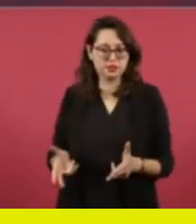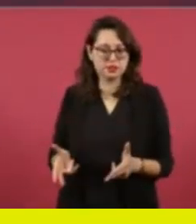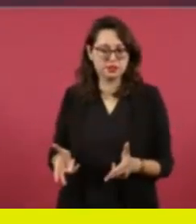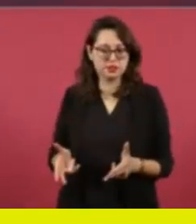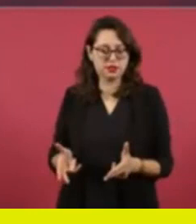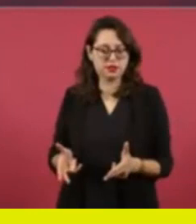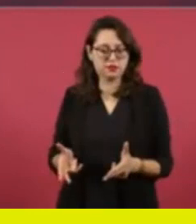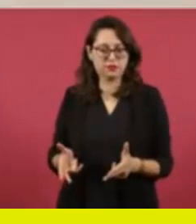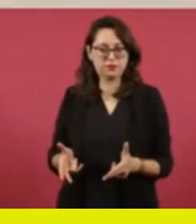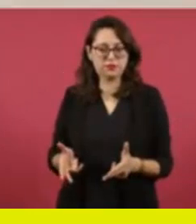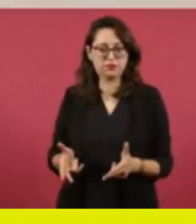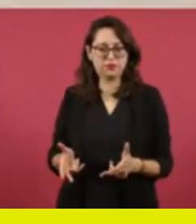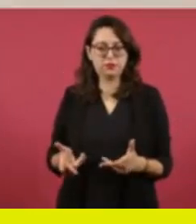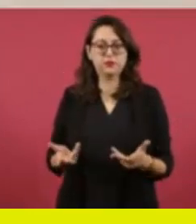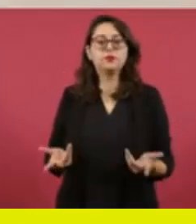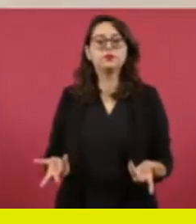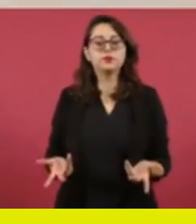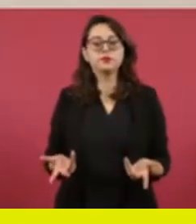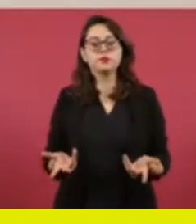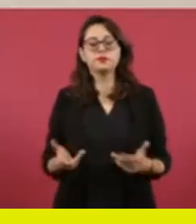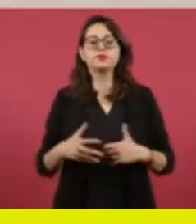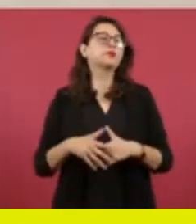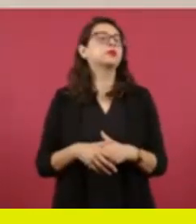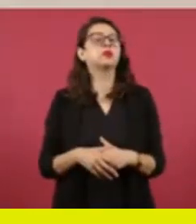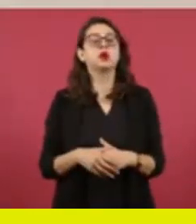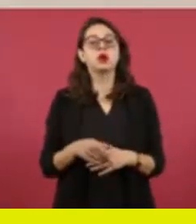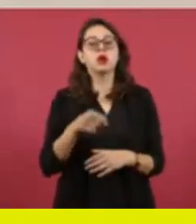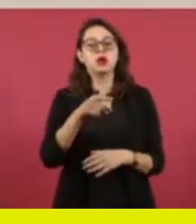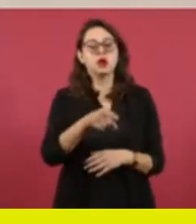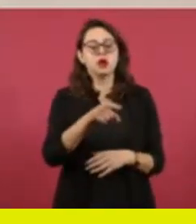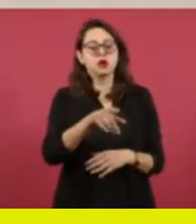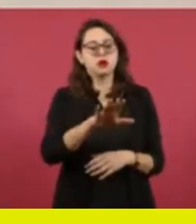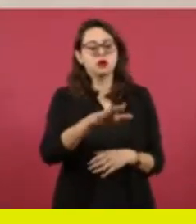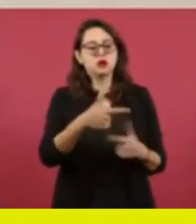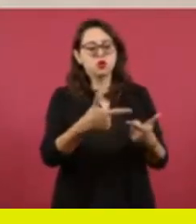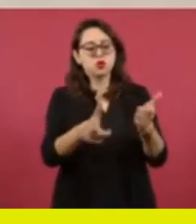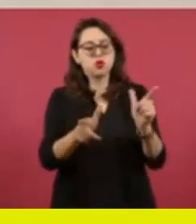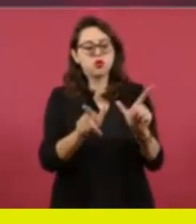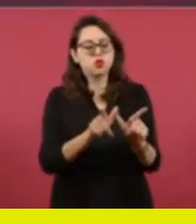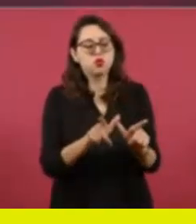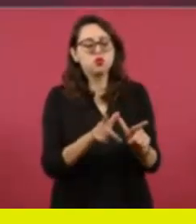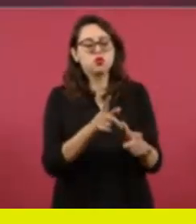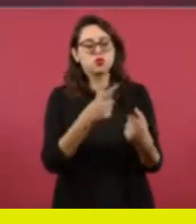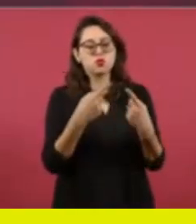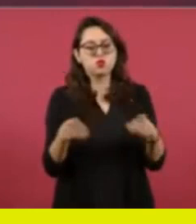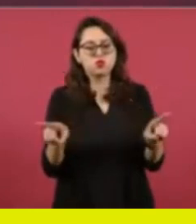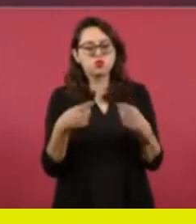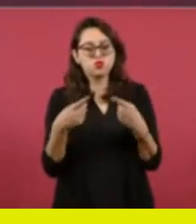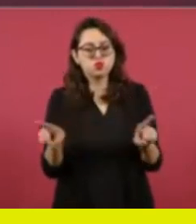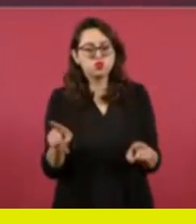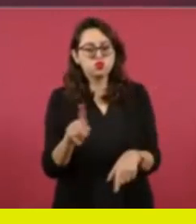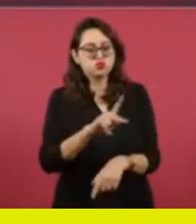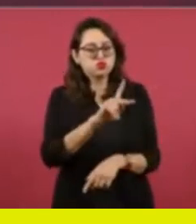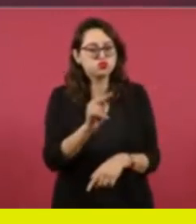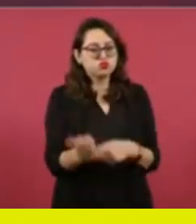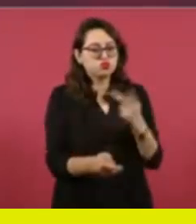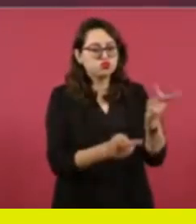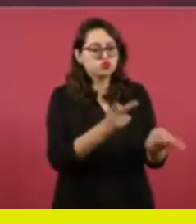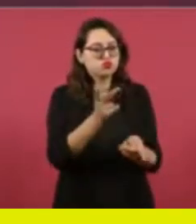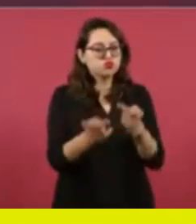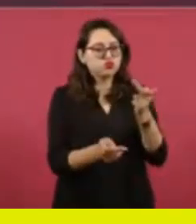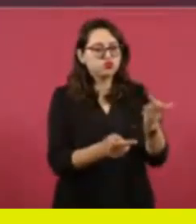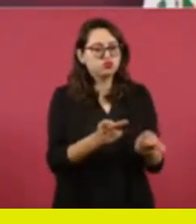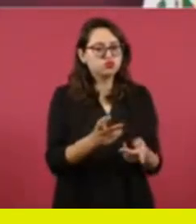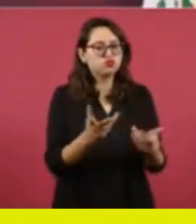y le hacen una entrevista y dicen que les cae mal la